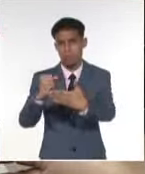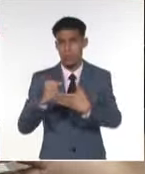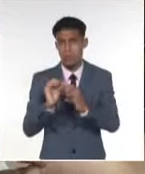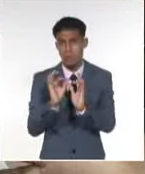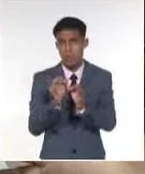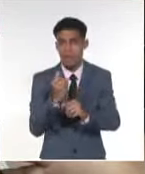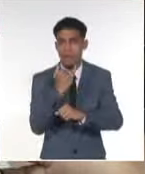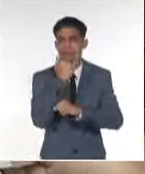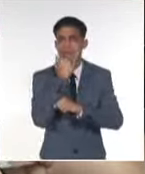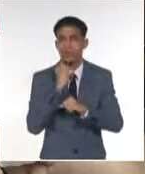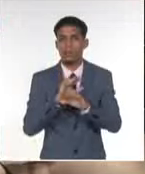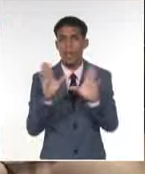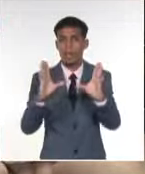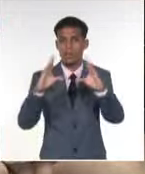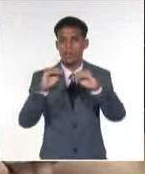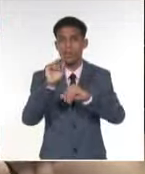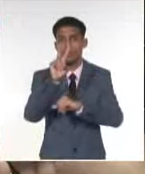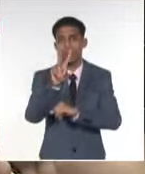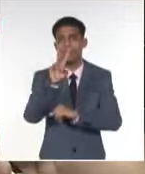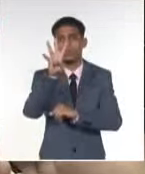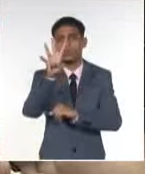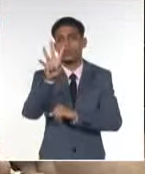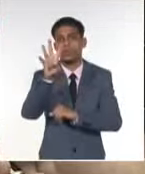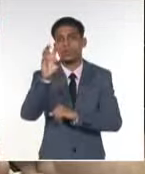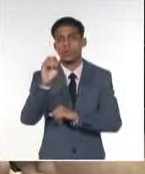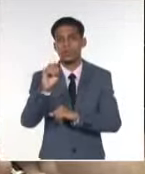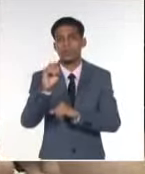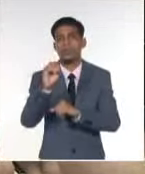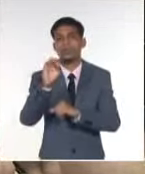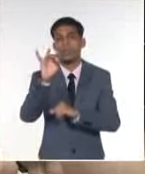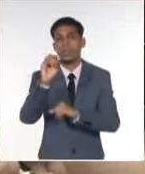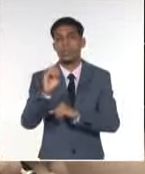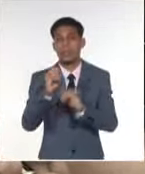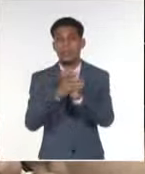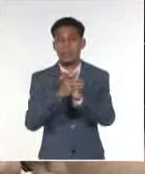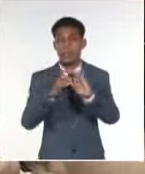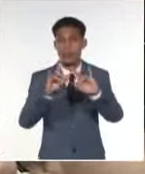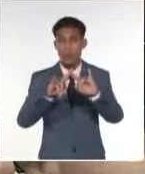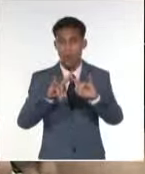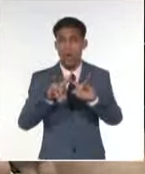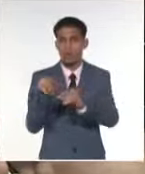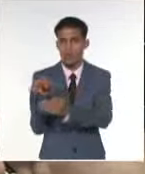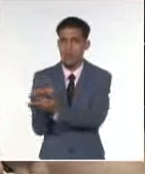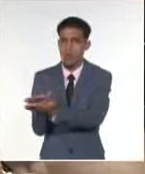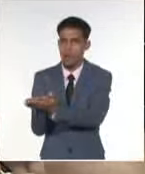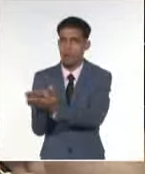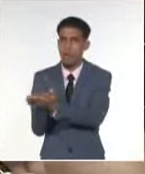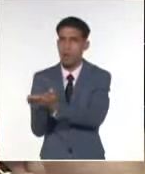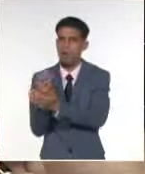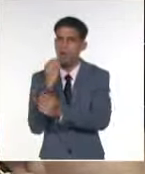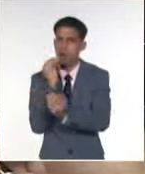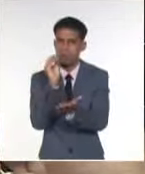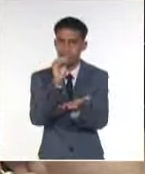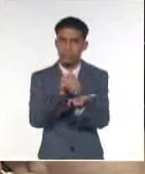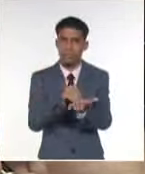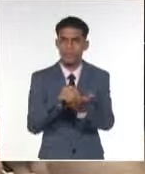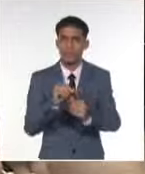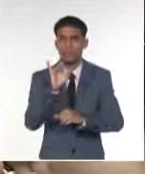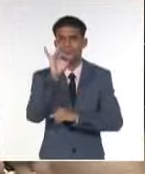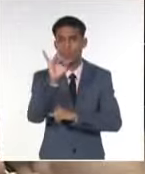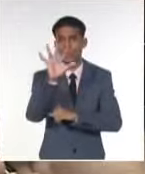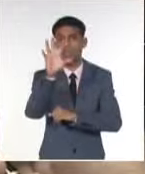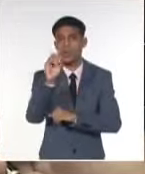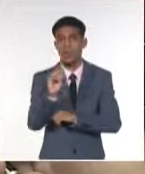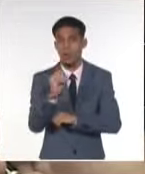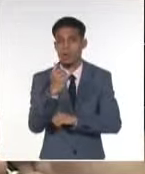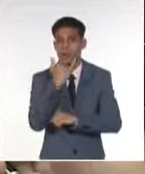tenemos previsto una disponibilidad de 2.470 megawatts con 3.220 megawatts de máxima demanda pronosticada. Eso da 750 megawatts de